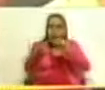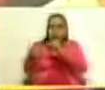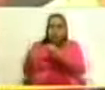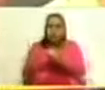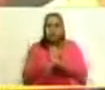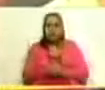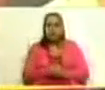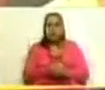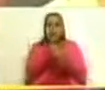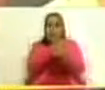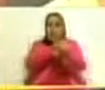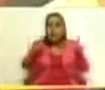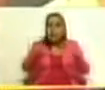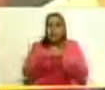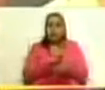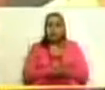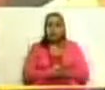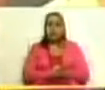libre,